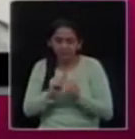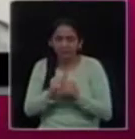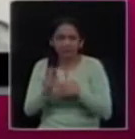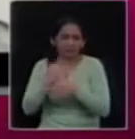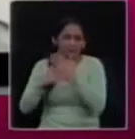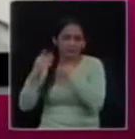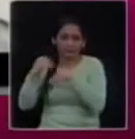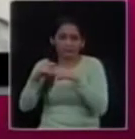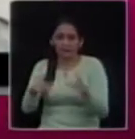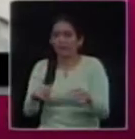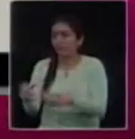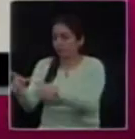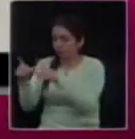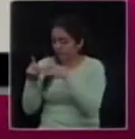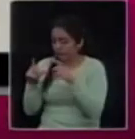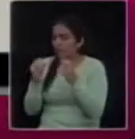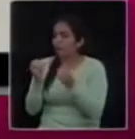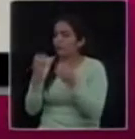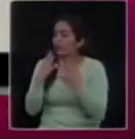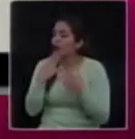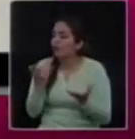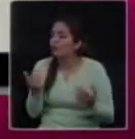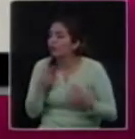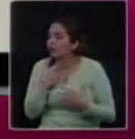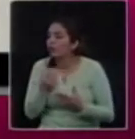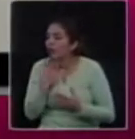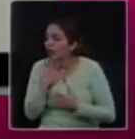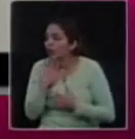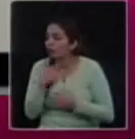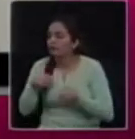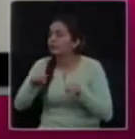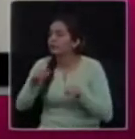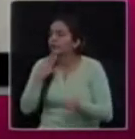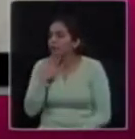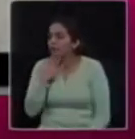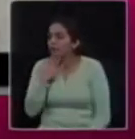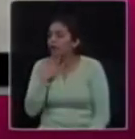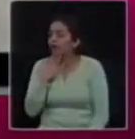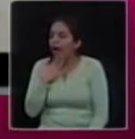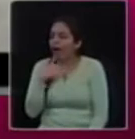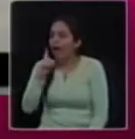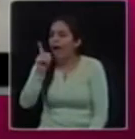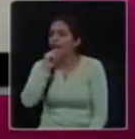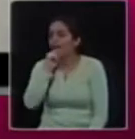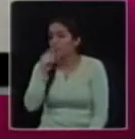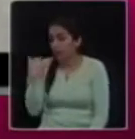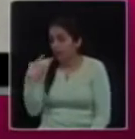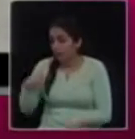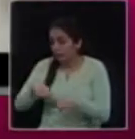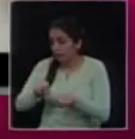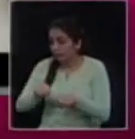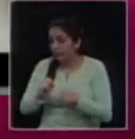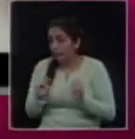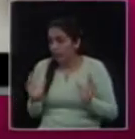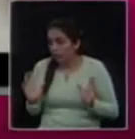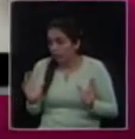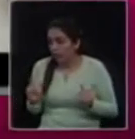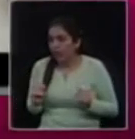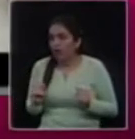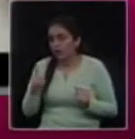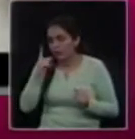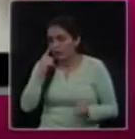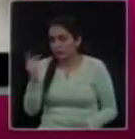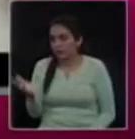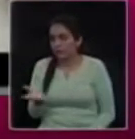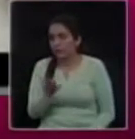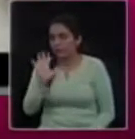Entonces, primero me dicen qué tienen en su cabeza y luego les digo, ok, vamos, ¿tú tienes una moto? No. Entonces le doy una moto nueva de paquete